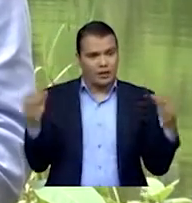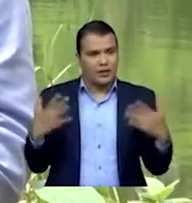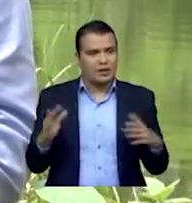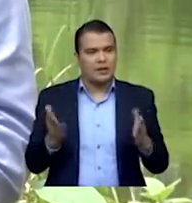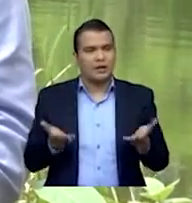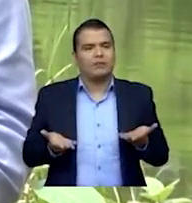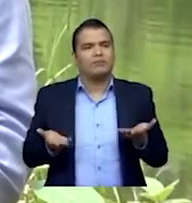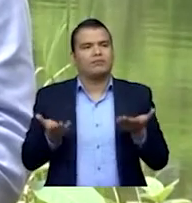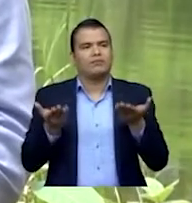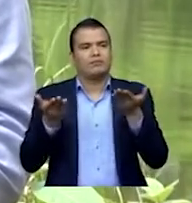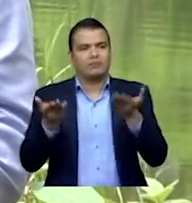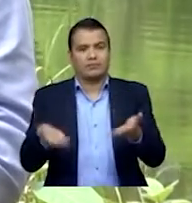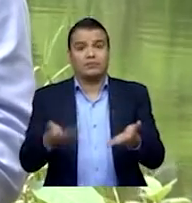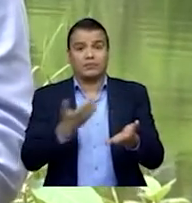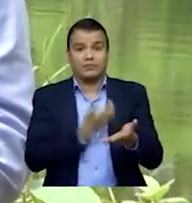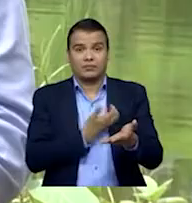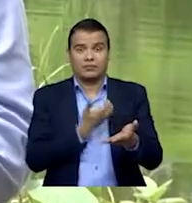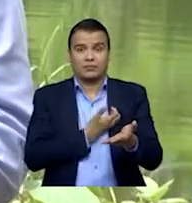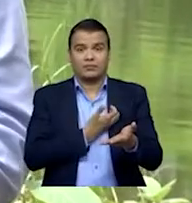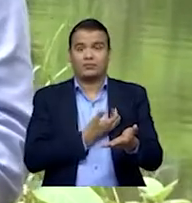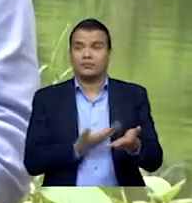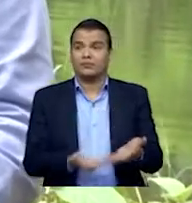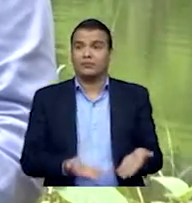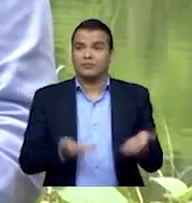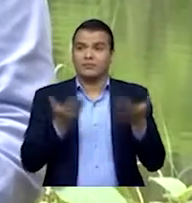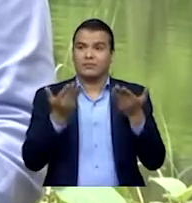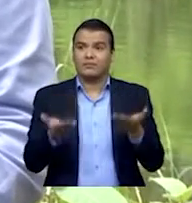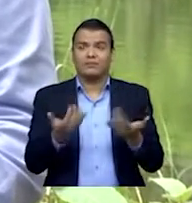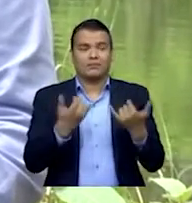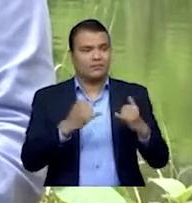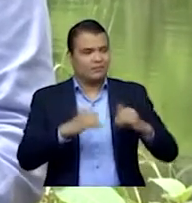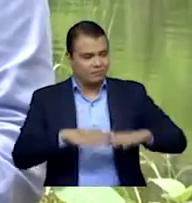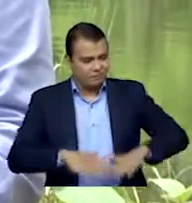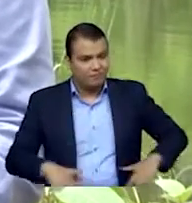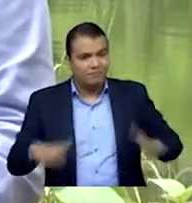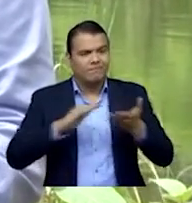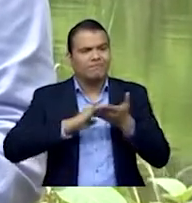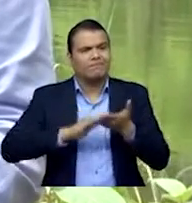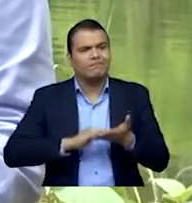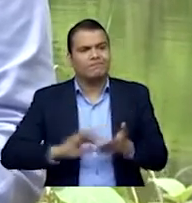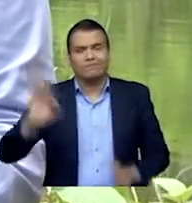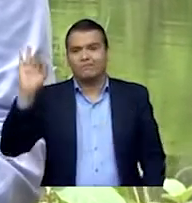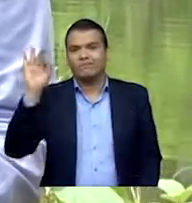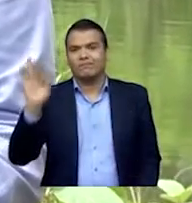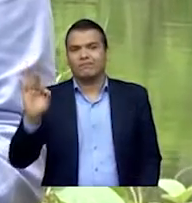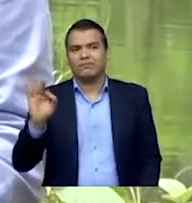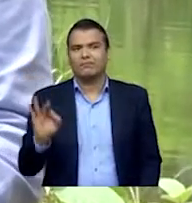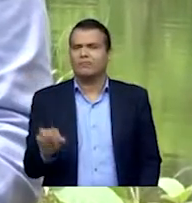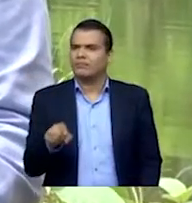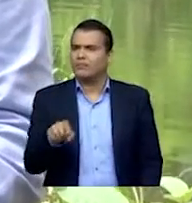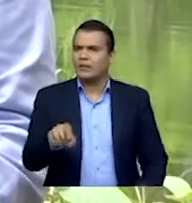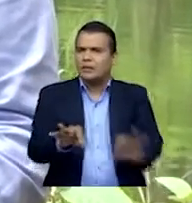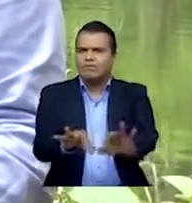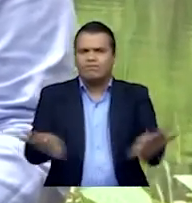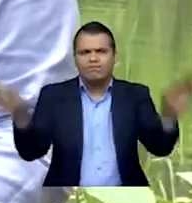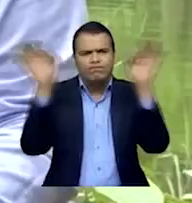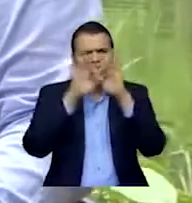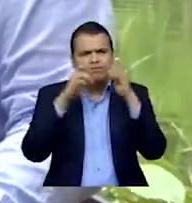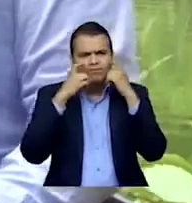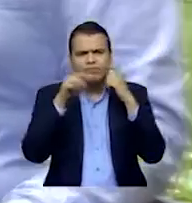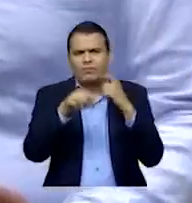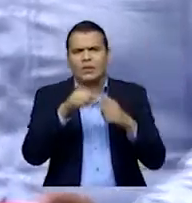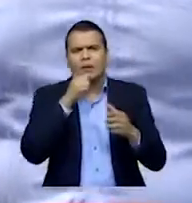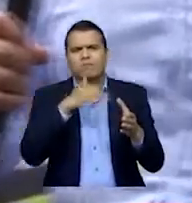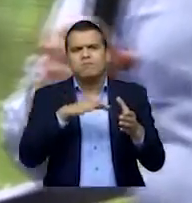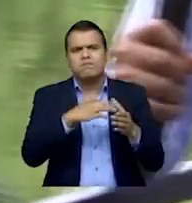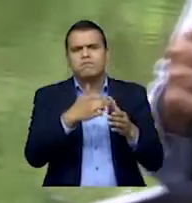oficial a la alcaldía de cali la cbs a la alcaldía de cali de este emblemático sitio director porque es tan importante está este lago